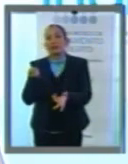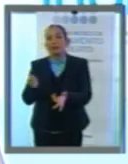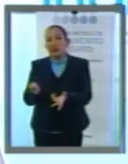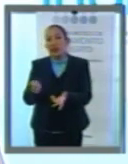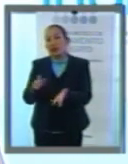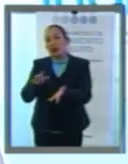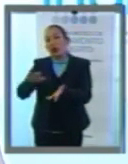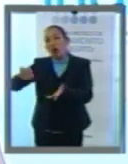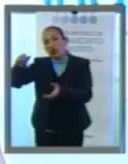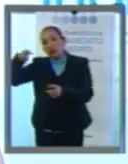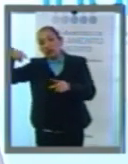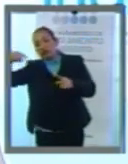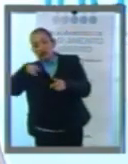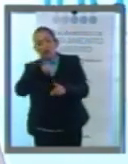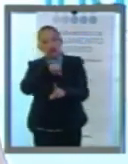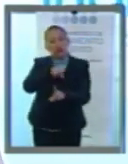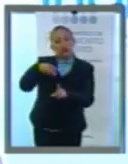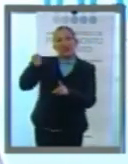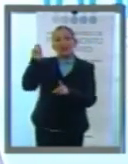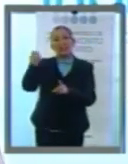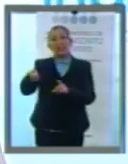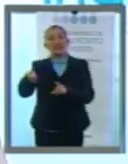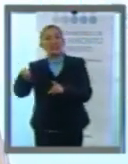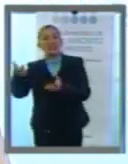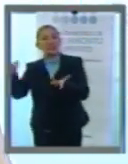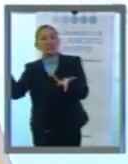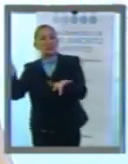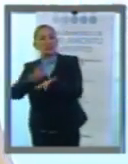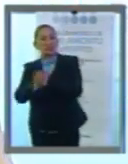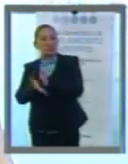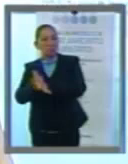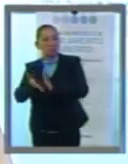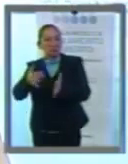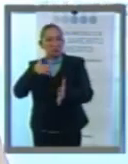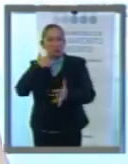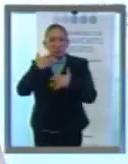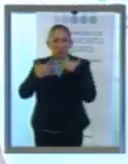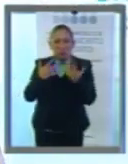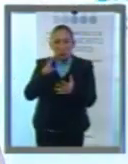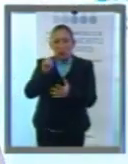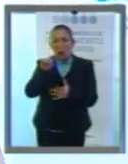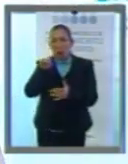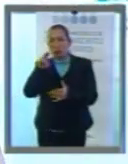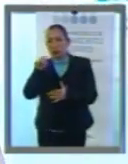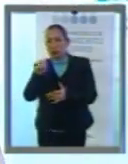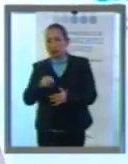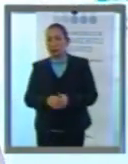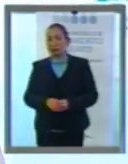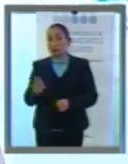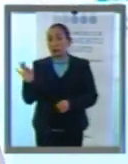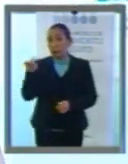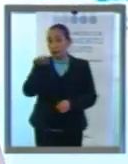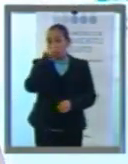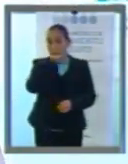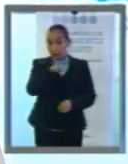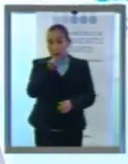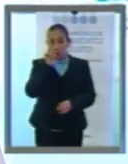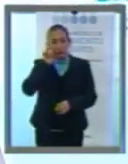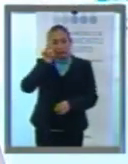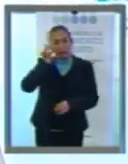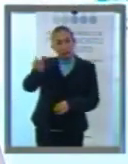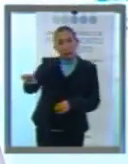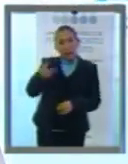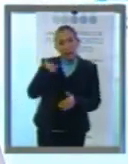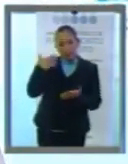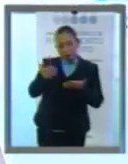en otros enfoques también al tema de la corrupción. Prácticamente, si ustedes se inmersan en la